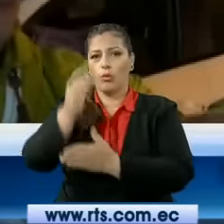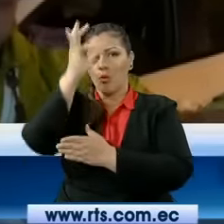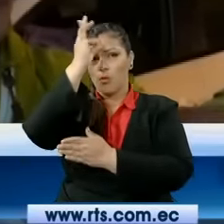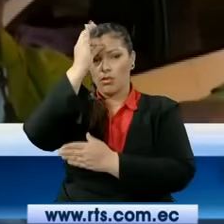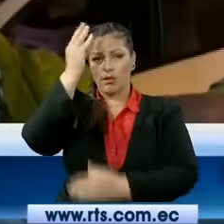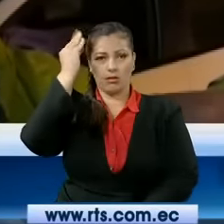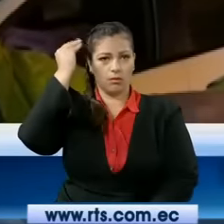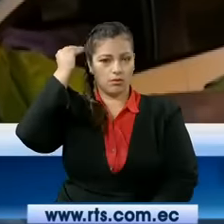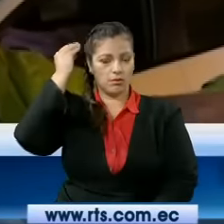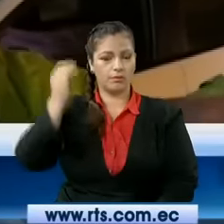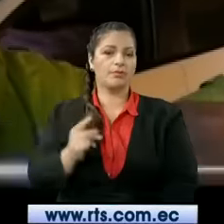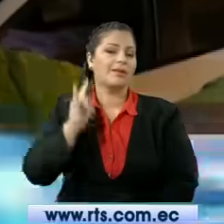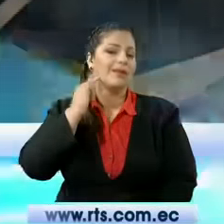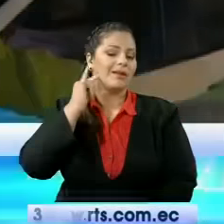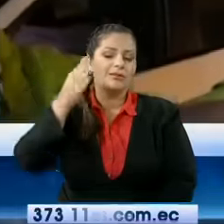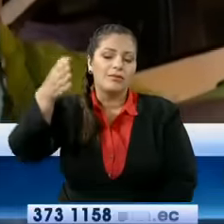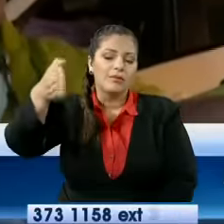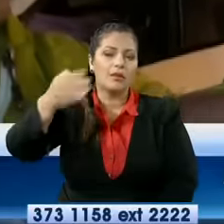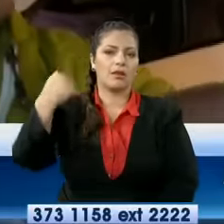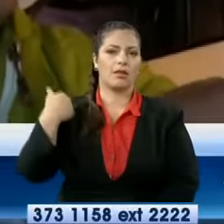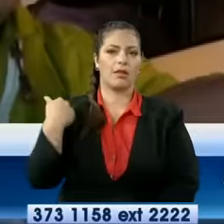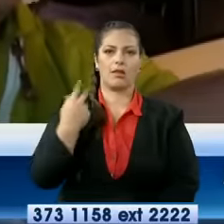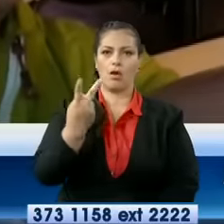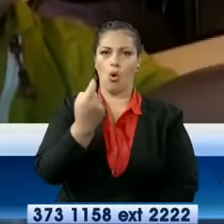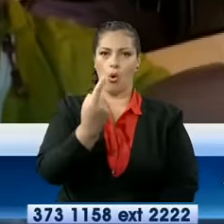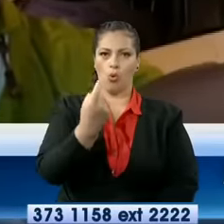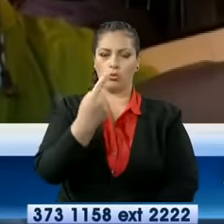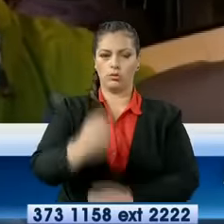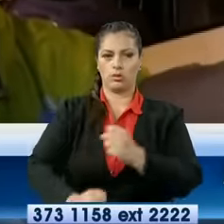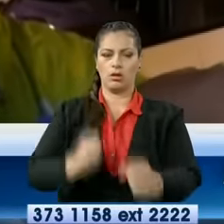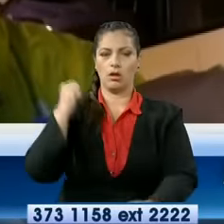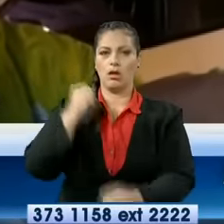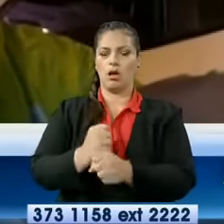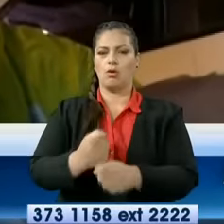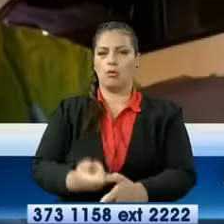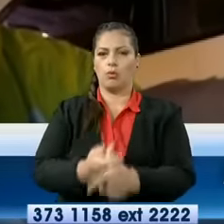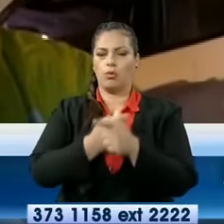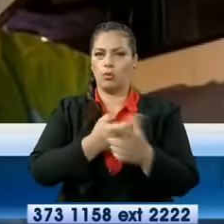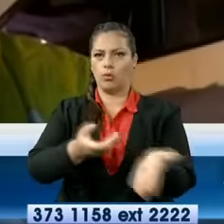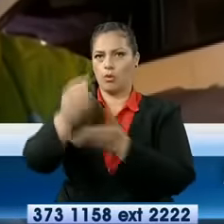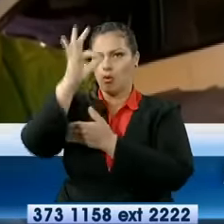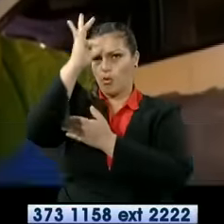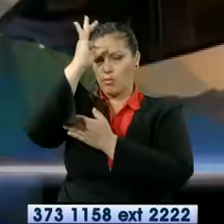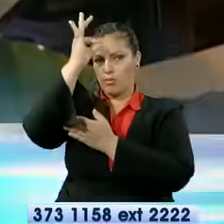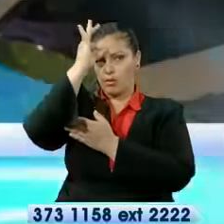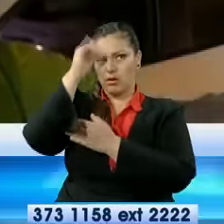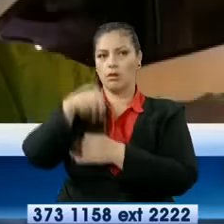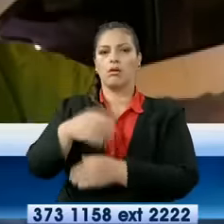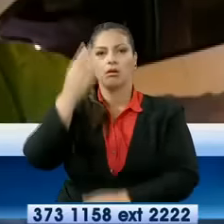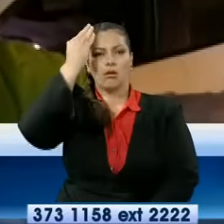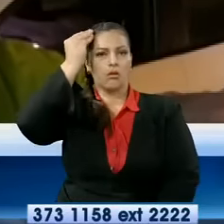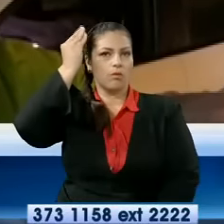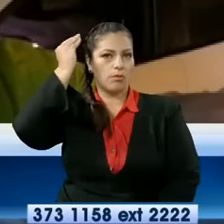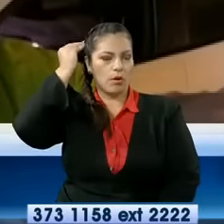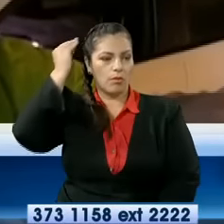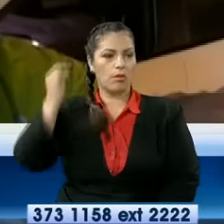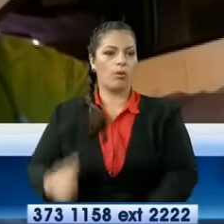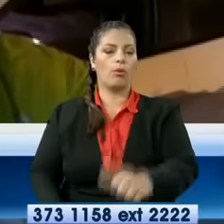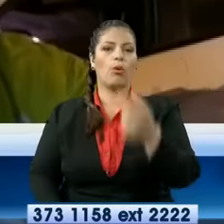niña de 11 años que se encuentra en la casa de salud aquí en la ciudad de Riobamba y el ciudadano que se encuentra con custodia policial, los dos se encuentran en